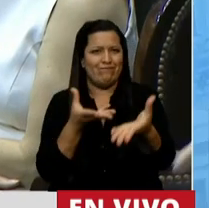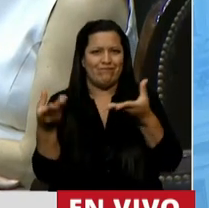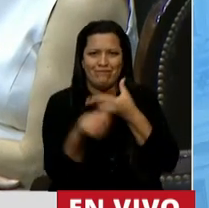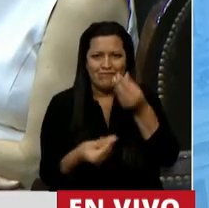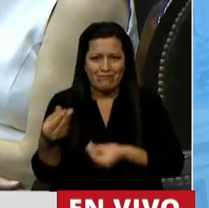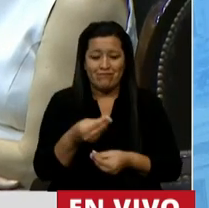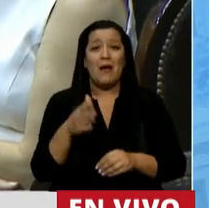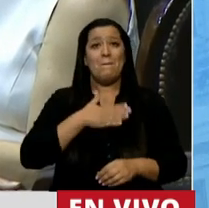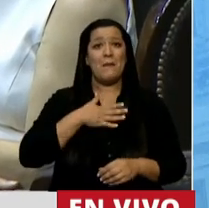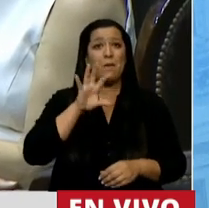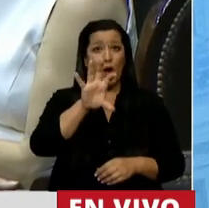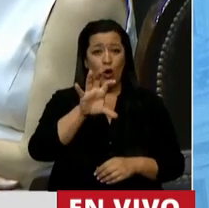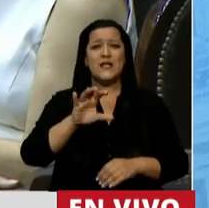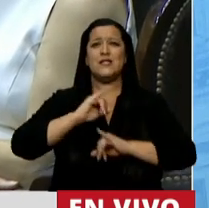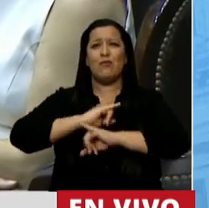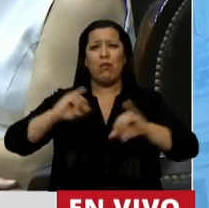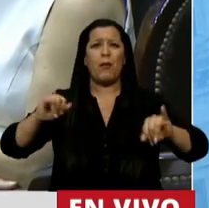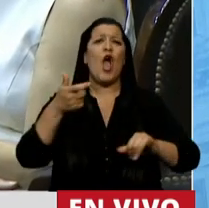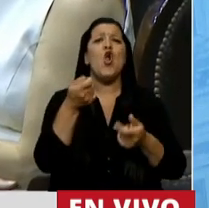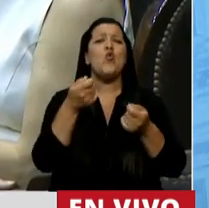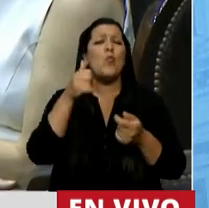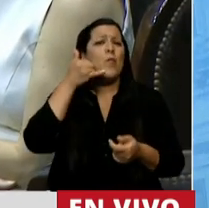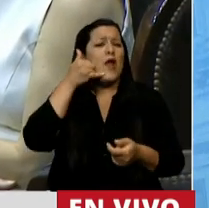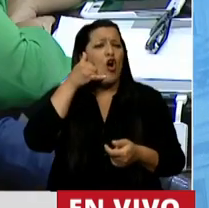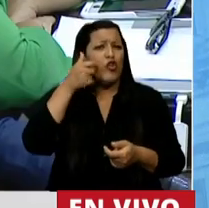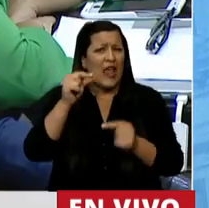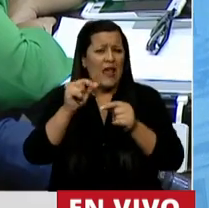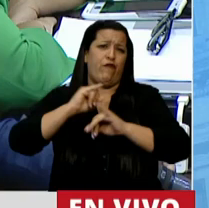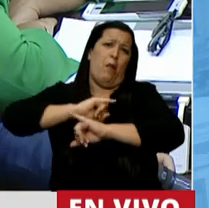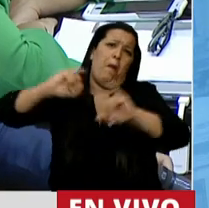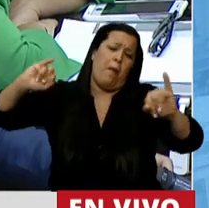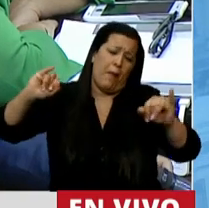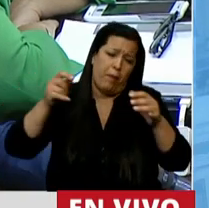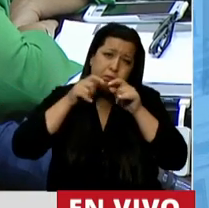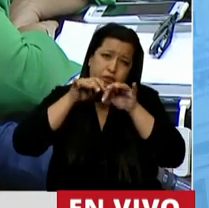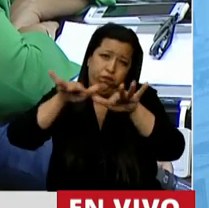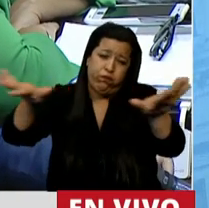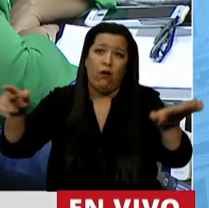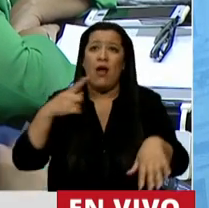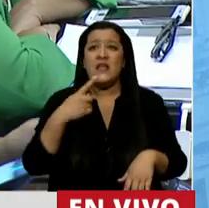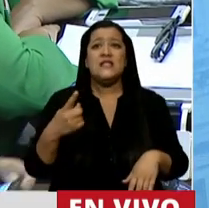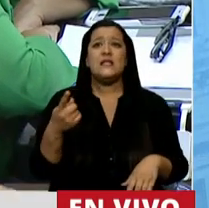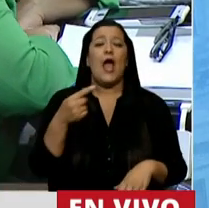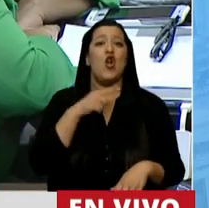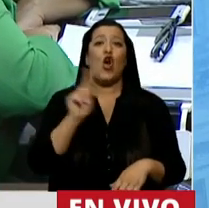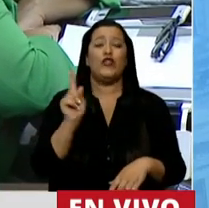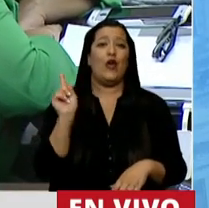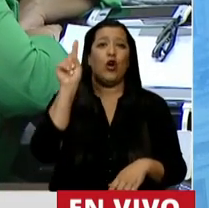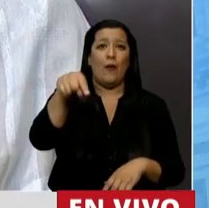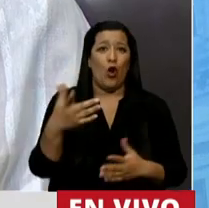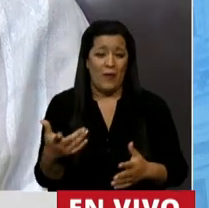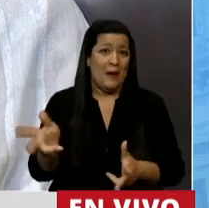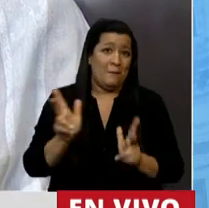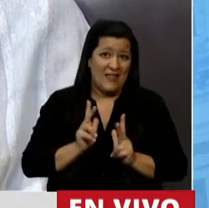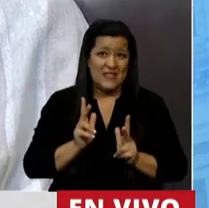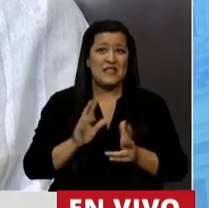provincia han difundido mi número de teléfono, en mi provincia me dicen que no tengo que volver, en mi